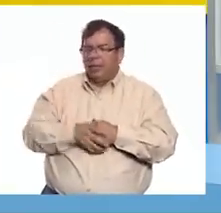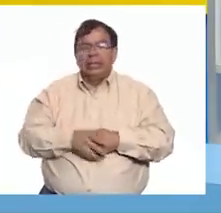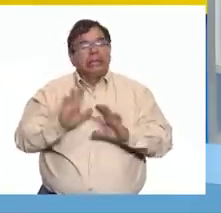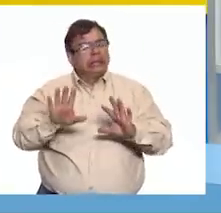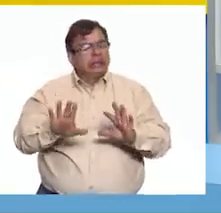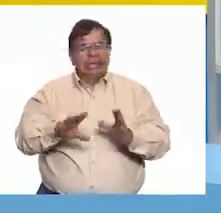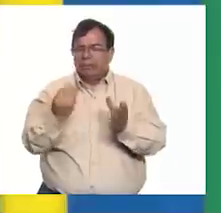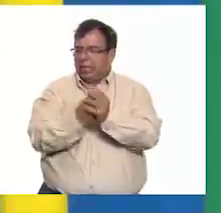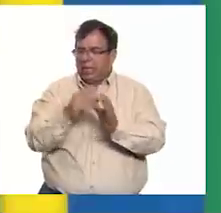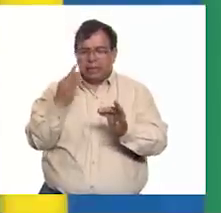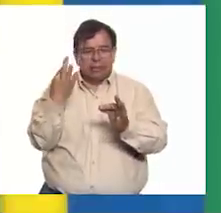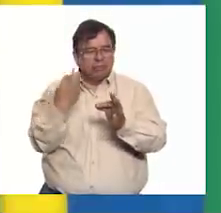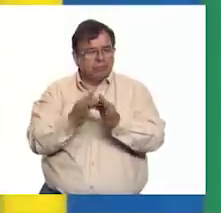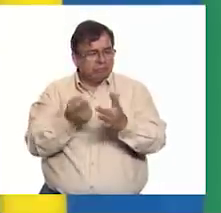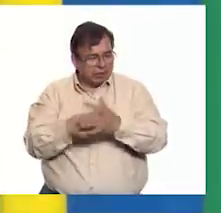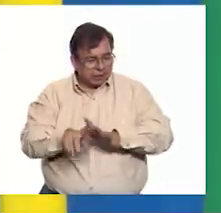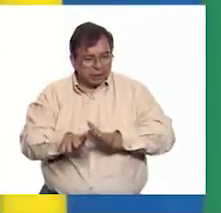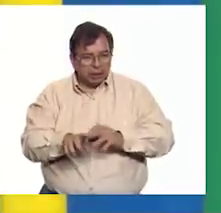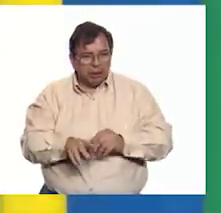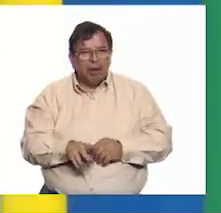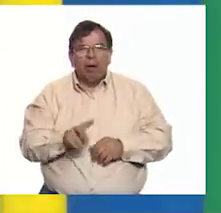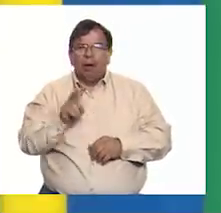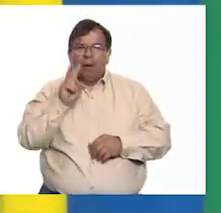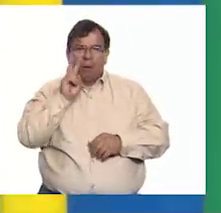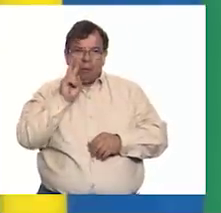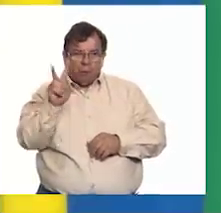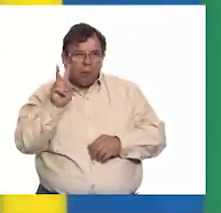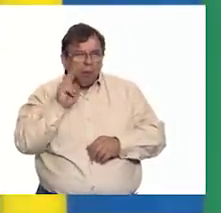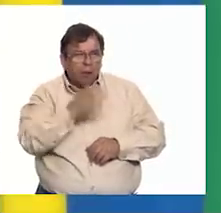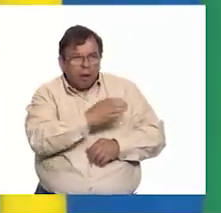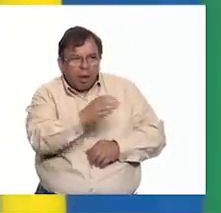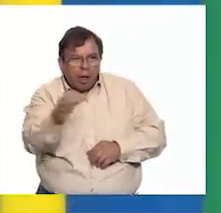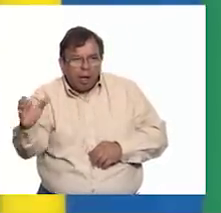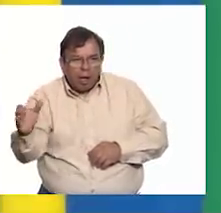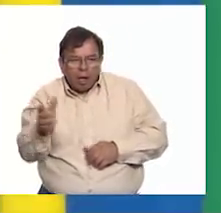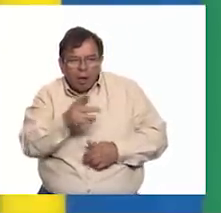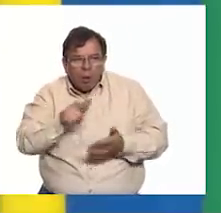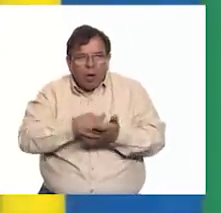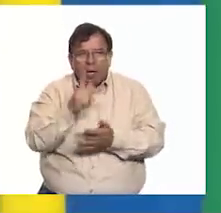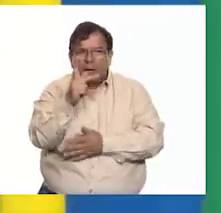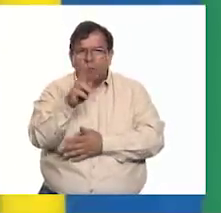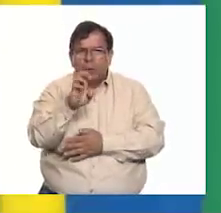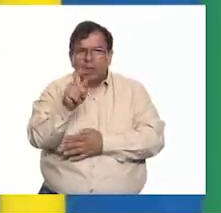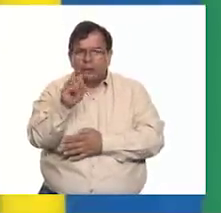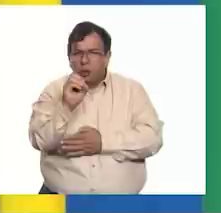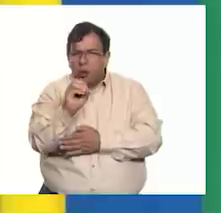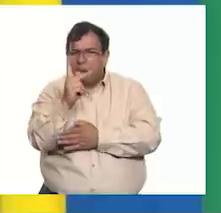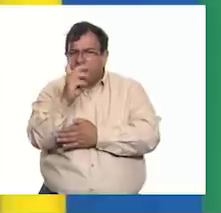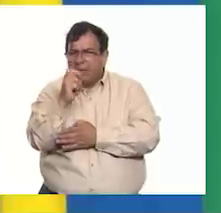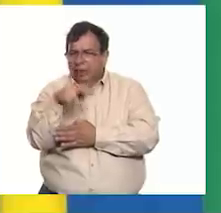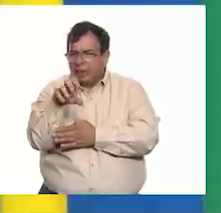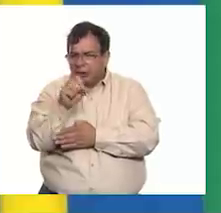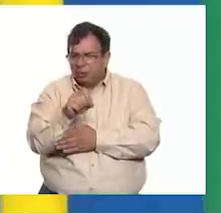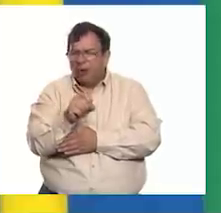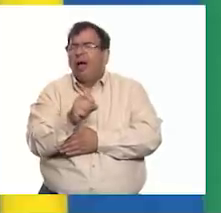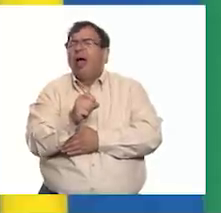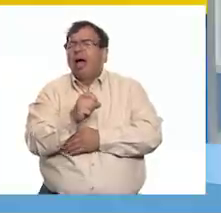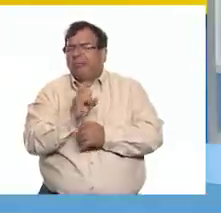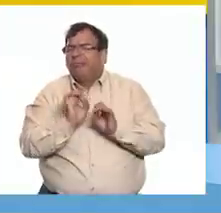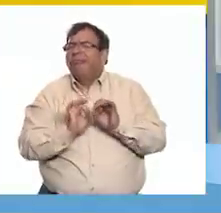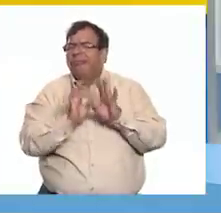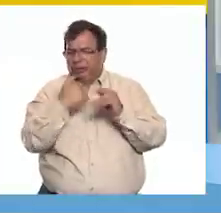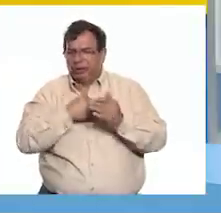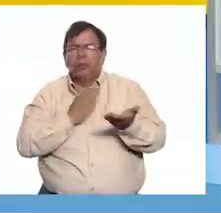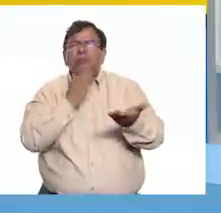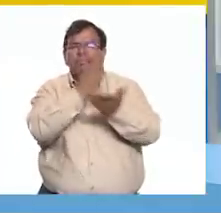empezar la clase. Ah, veo que tienes fotografías de Puerto Peñasco. Algún día visitaré ese lugar, Larisa. Sí,